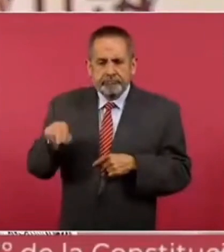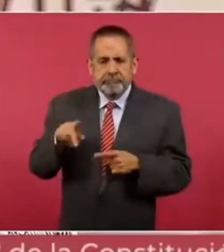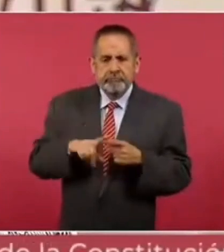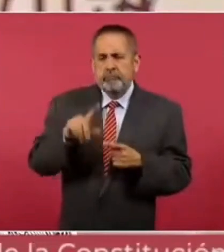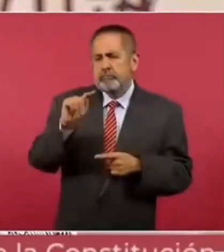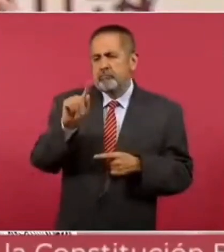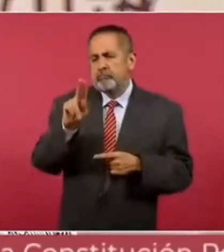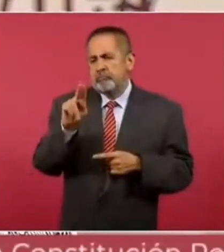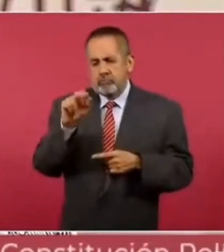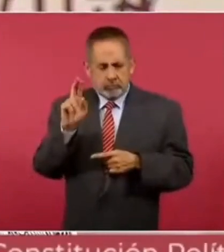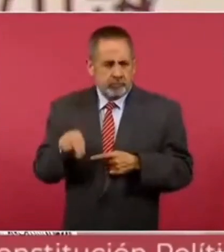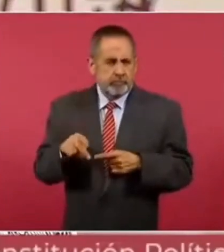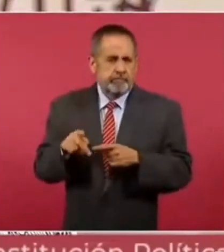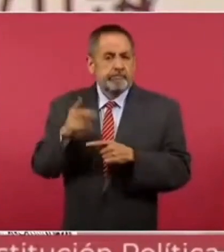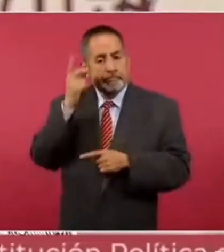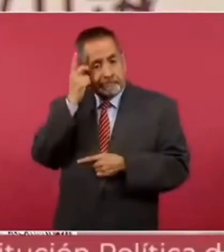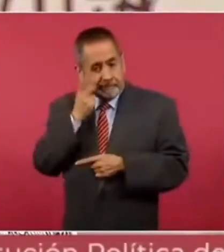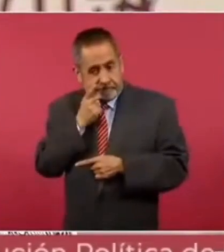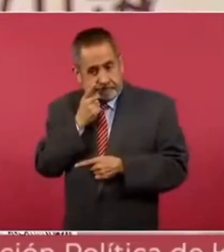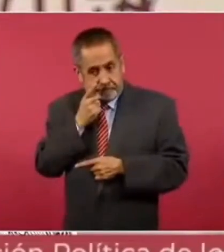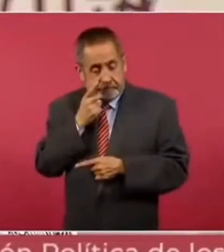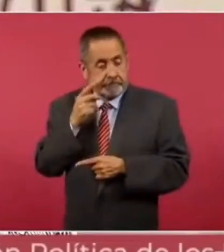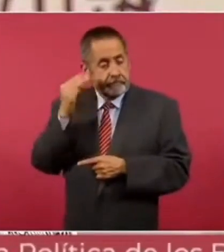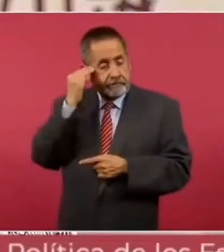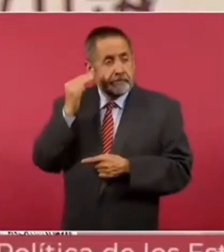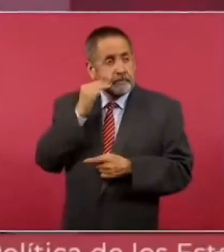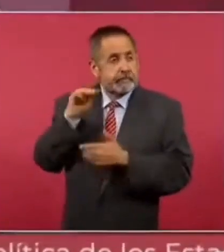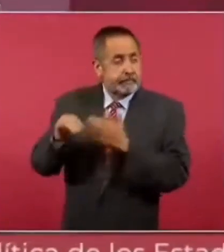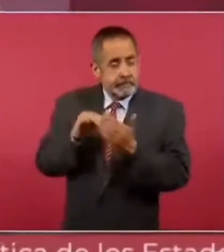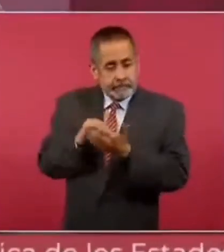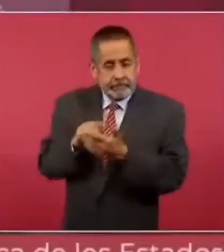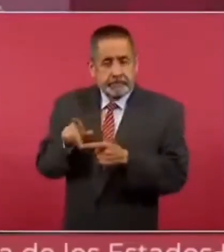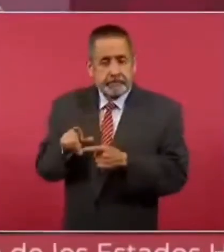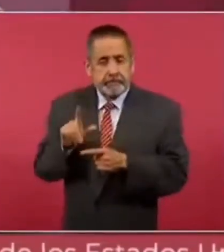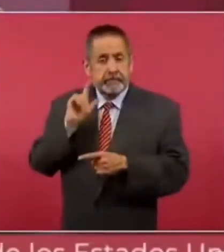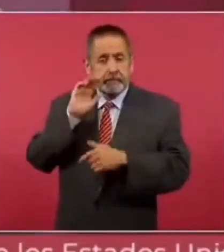Tulum, se pernoctó en Mérida. Y